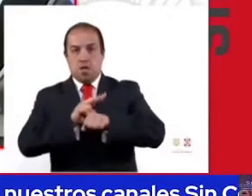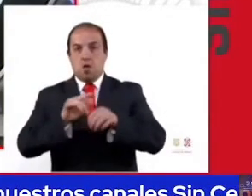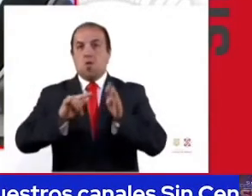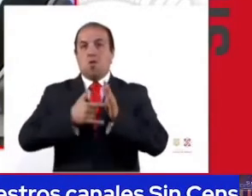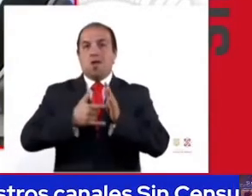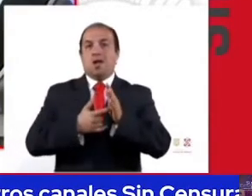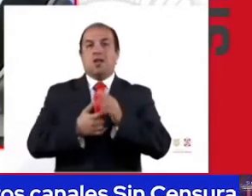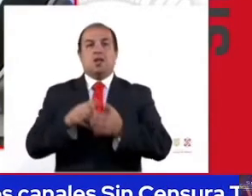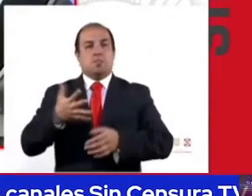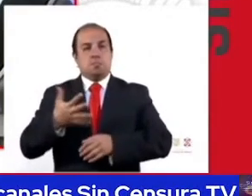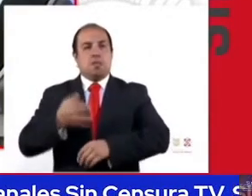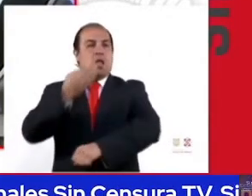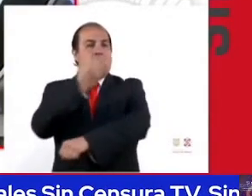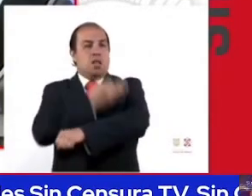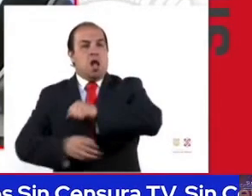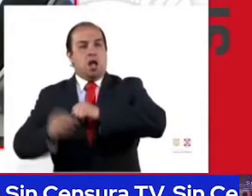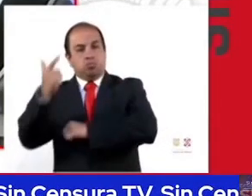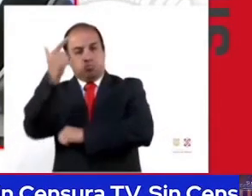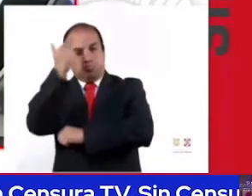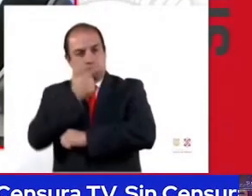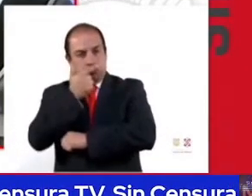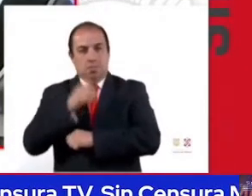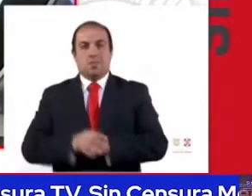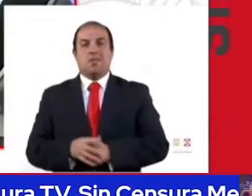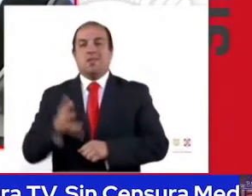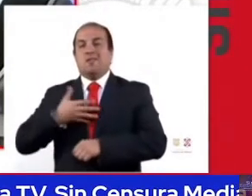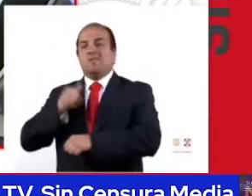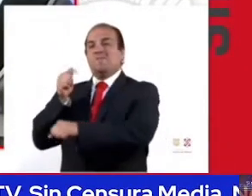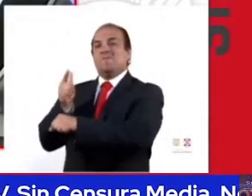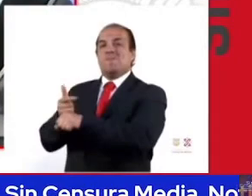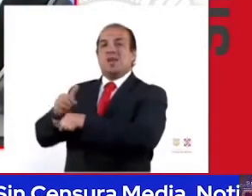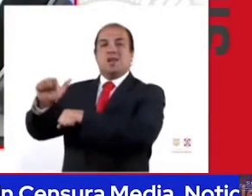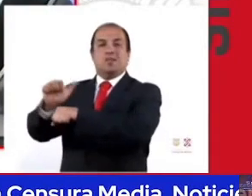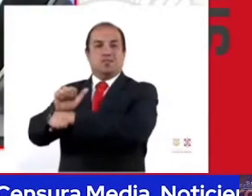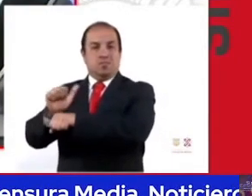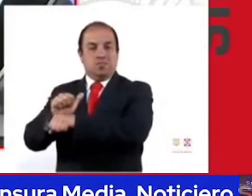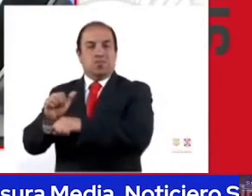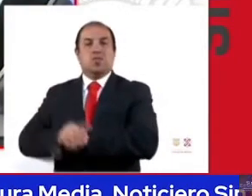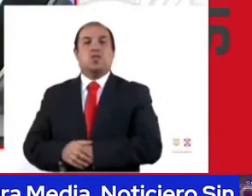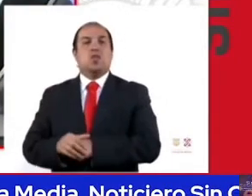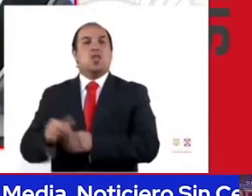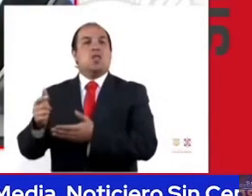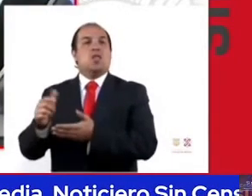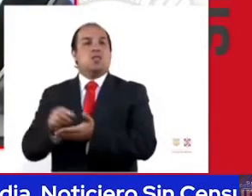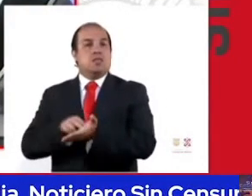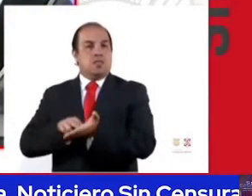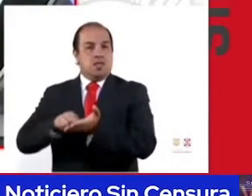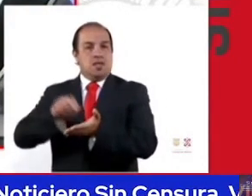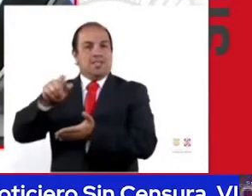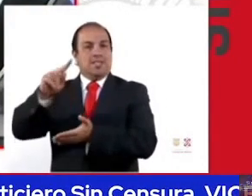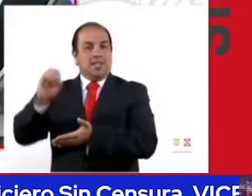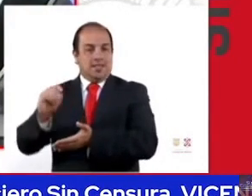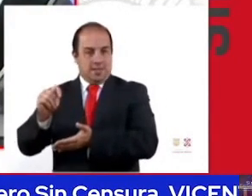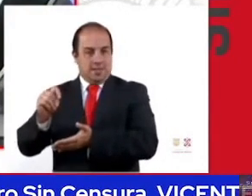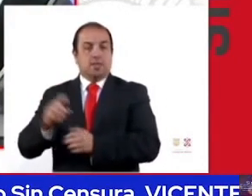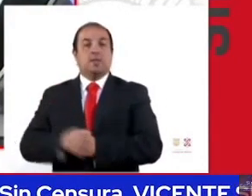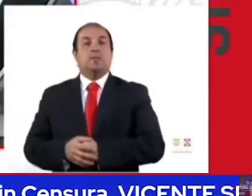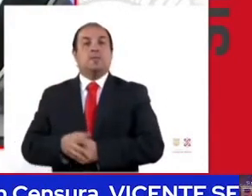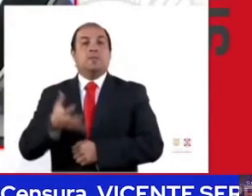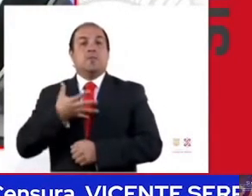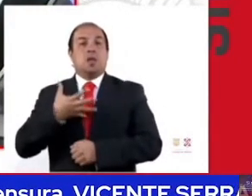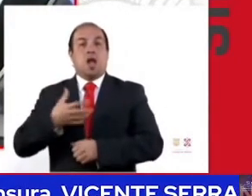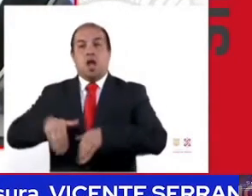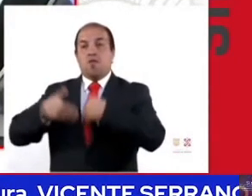tarde-noche, principalmente siendo captado en varias ocasiones el vehículo Seat Ibiza color negro, específicamente afuera de